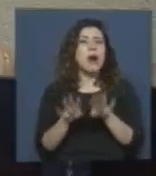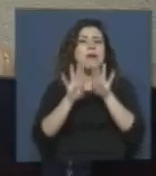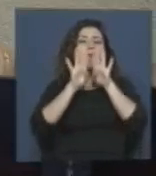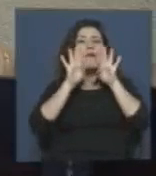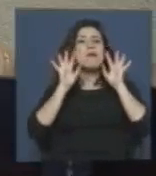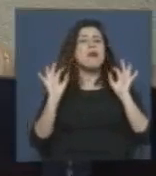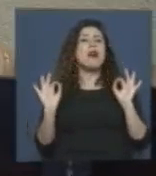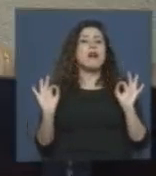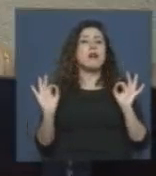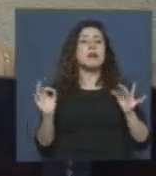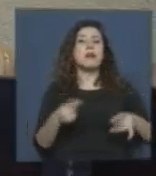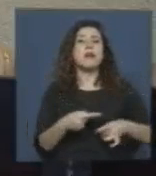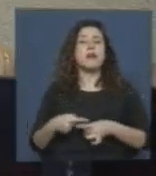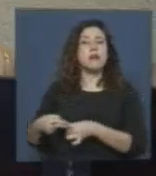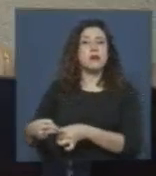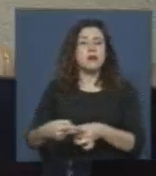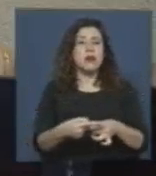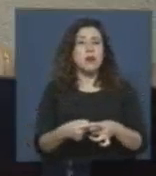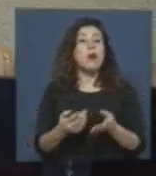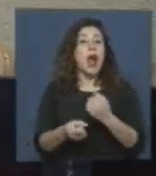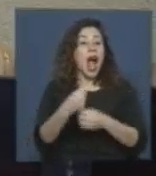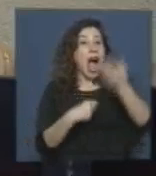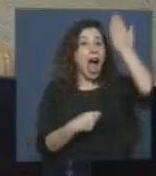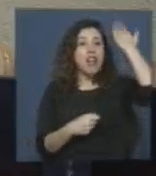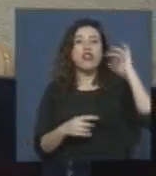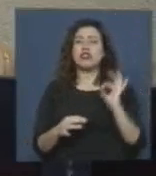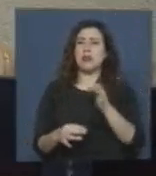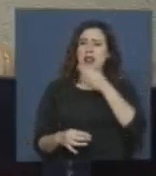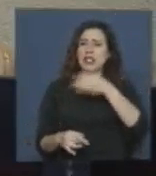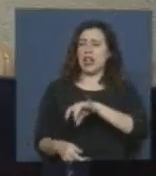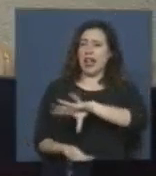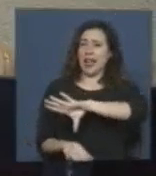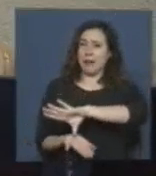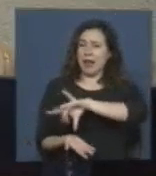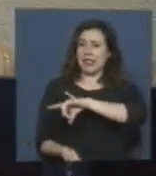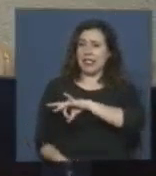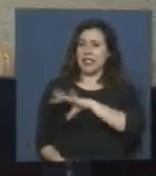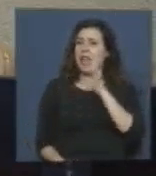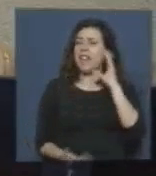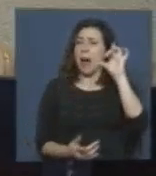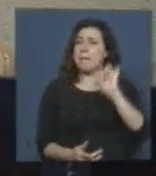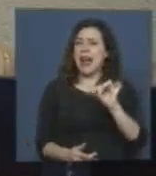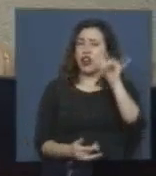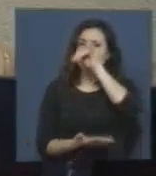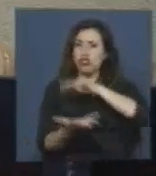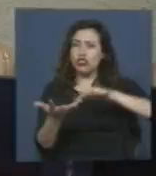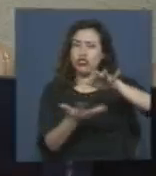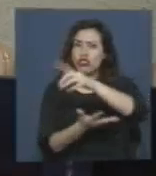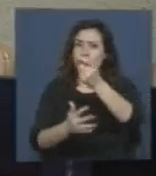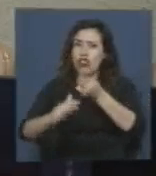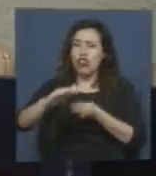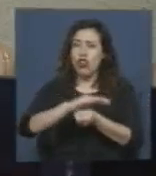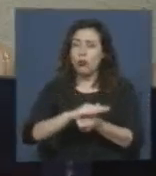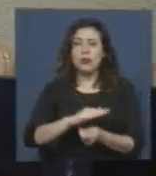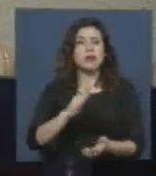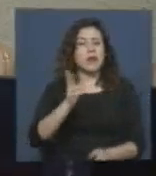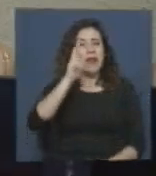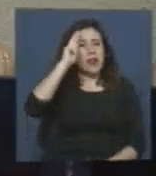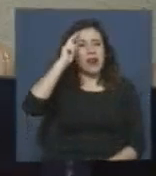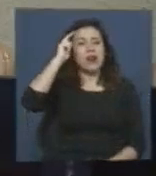nuestra sociedad, que hasta hace algunos años se jactaba de ser uno de los países con menos corrupción.